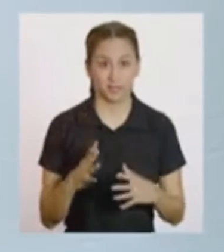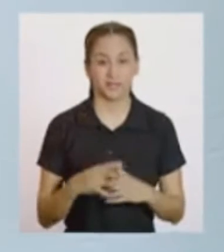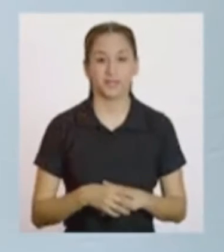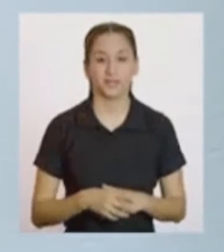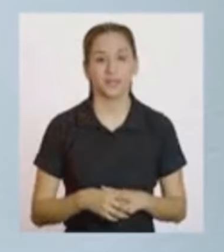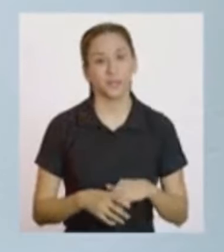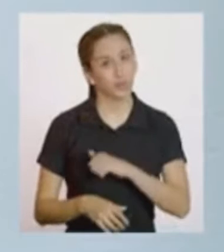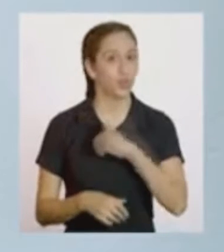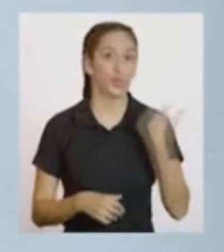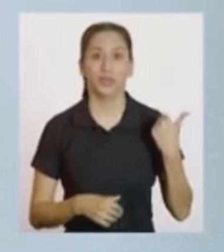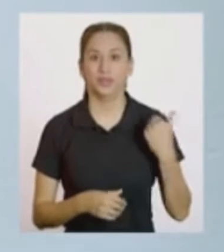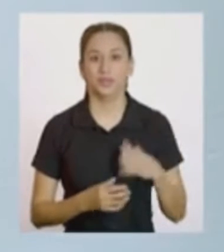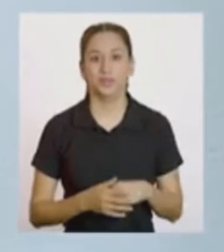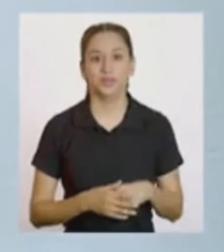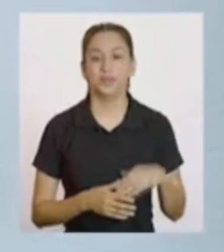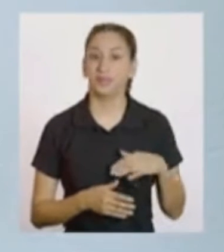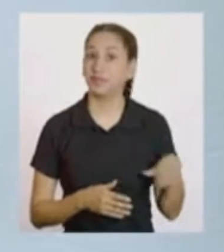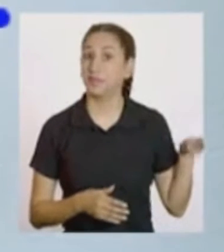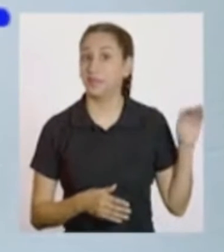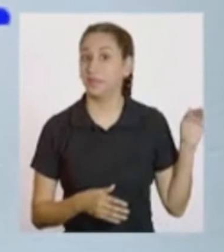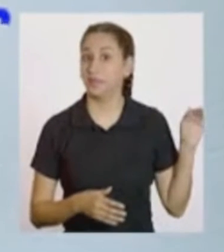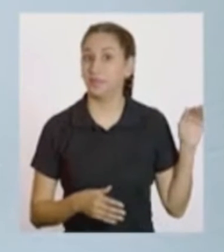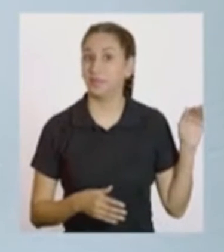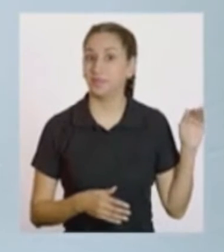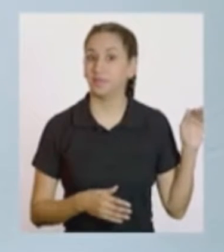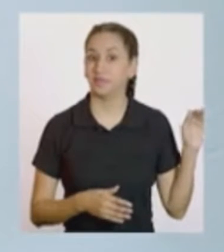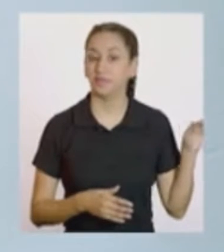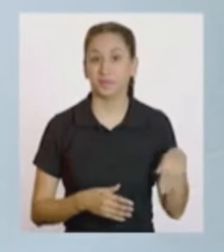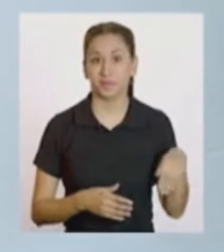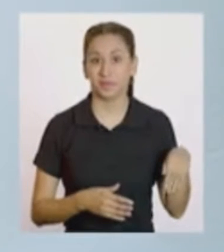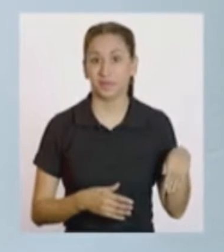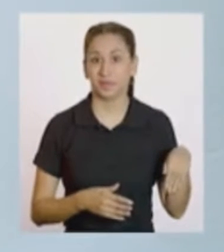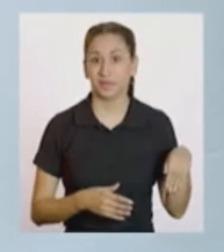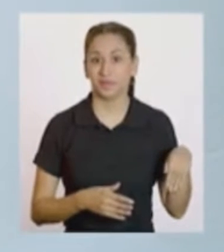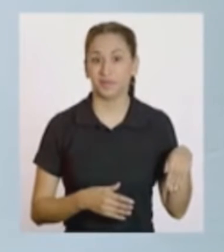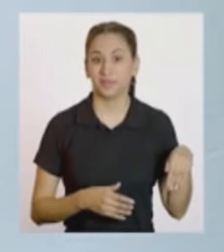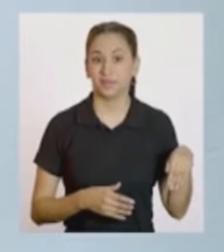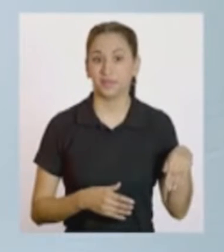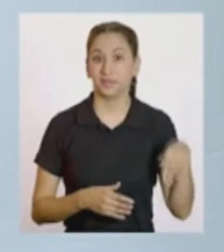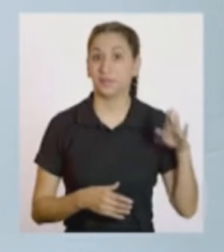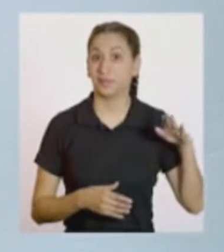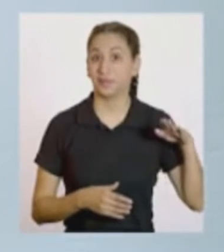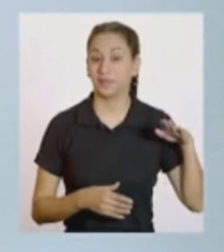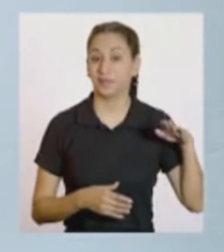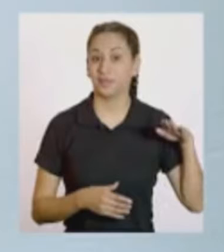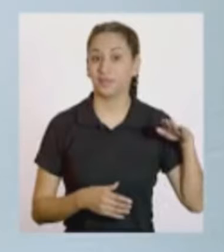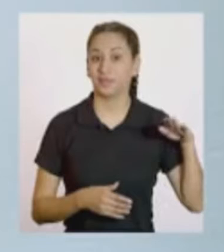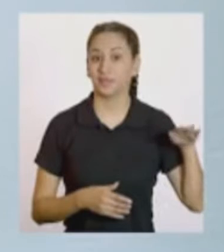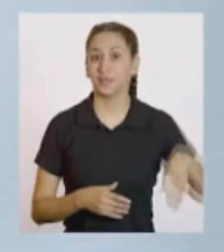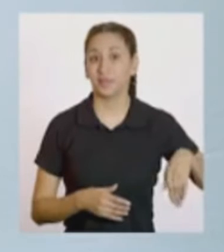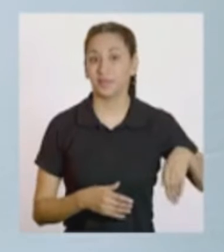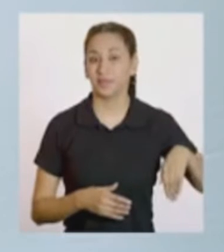terminé. El otro lado. Estiro el brazo, codo igual, brazo